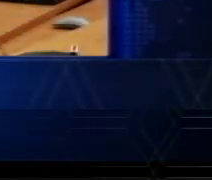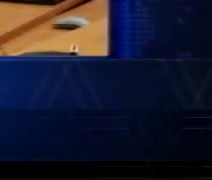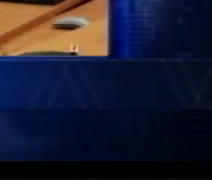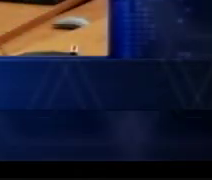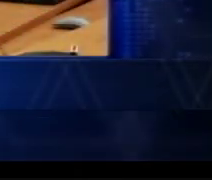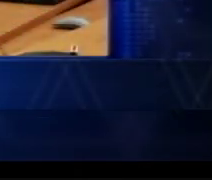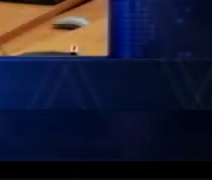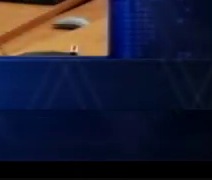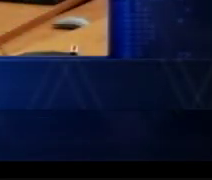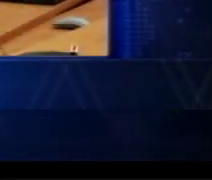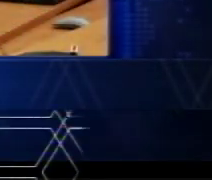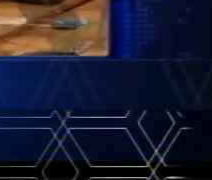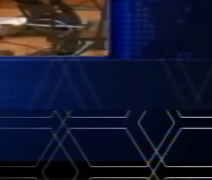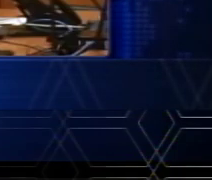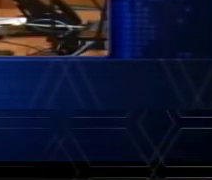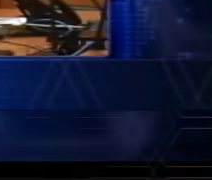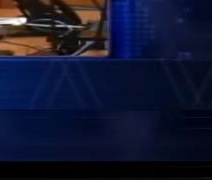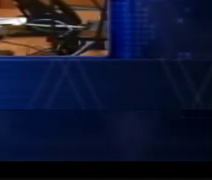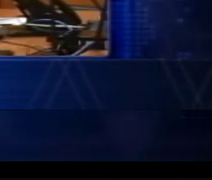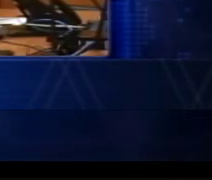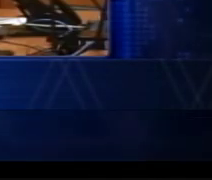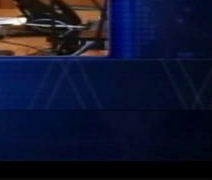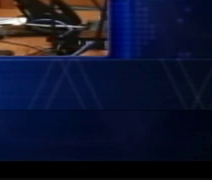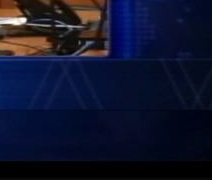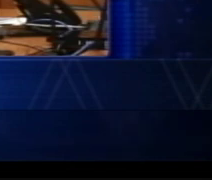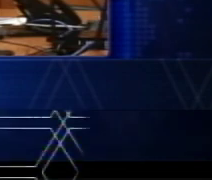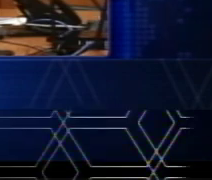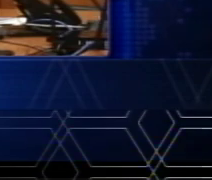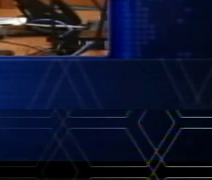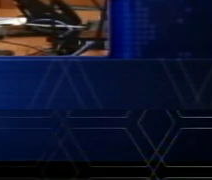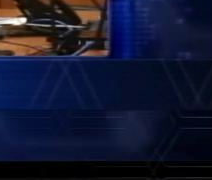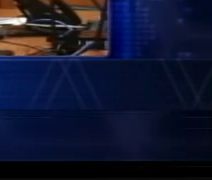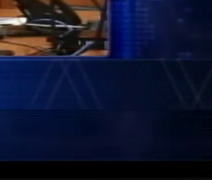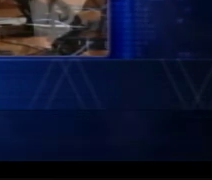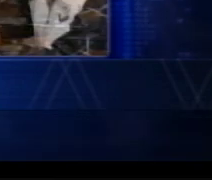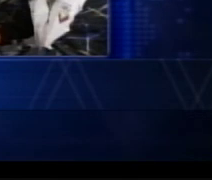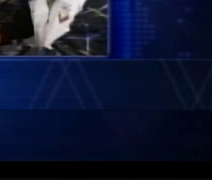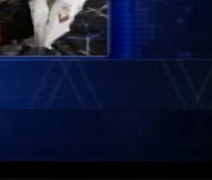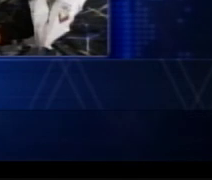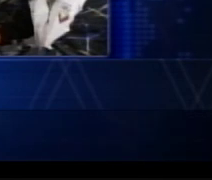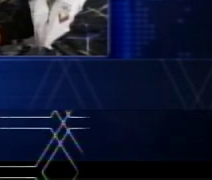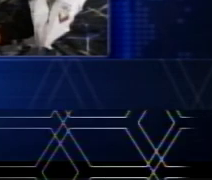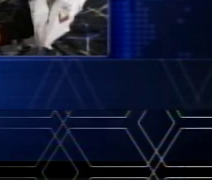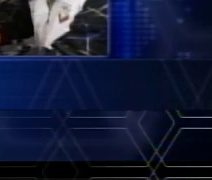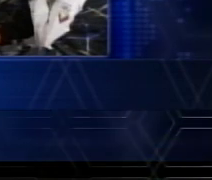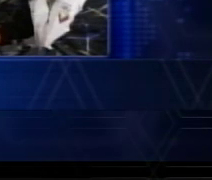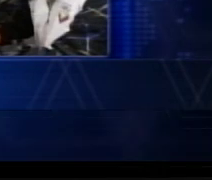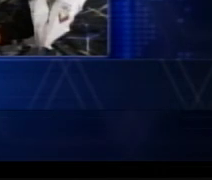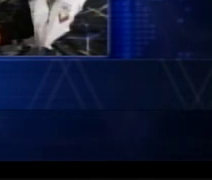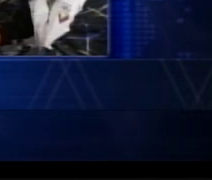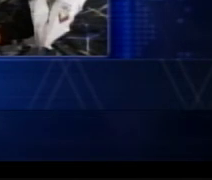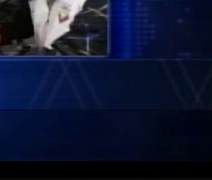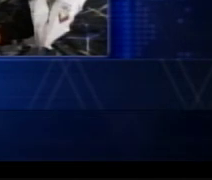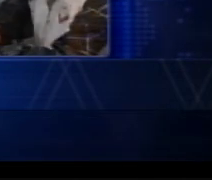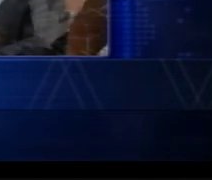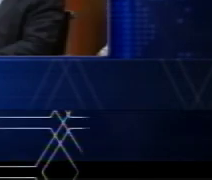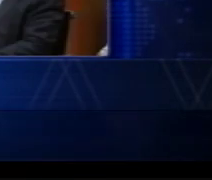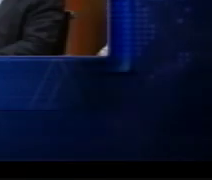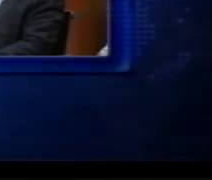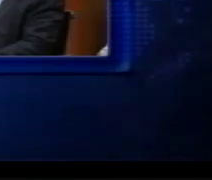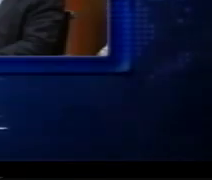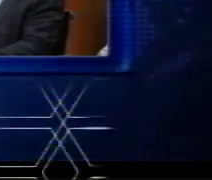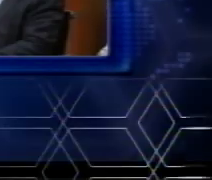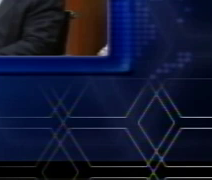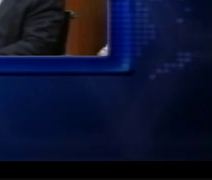Posible diálogo con la oposición. Canciller Delcy Rodríguez sostuvo un encuentro con el secretario de UNASUR y los